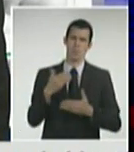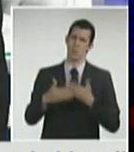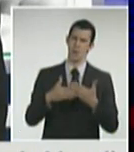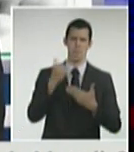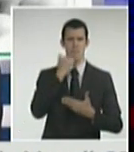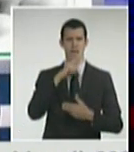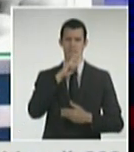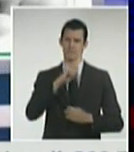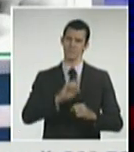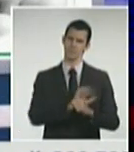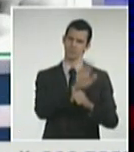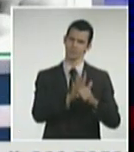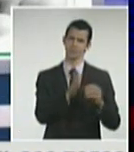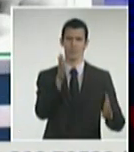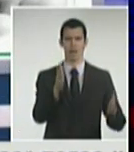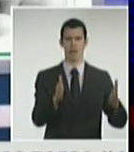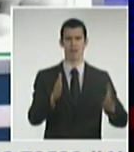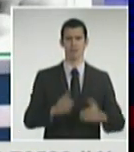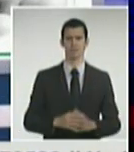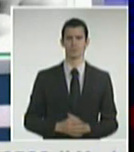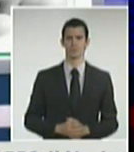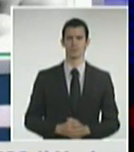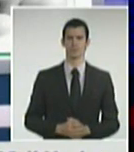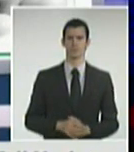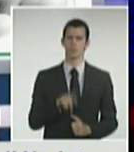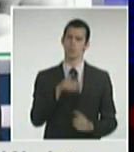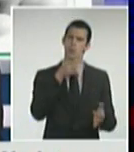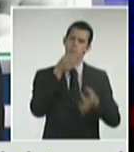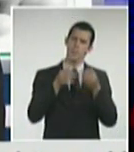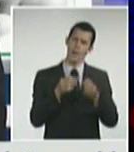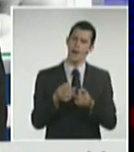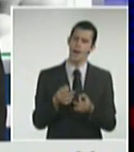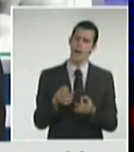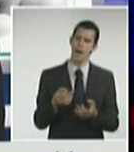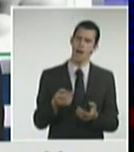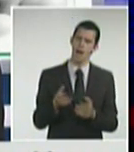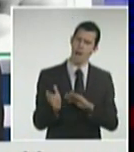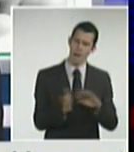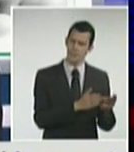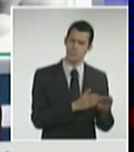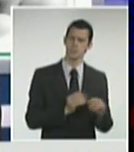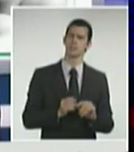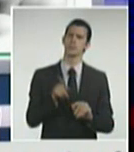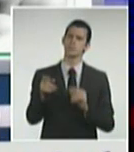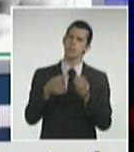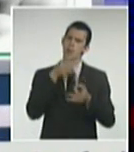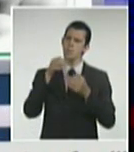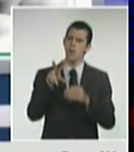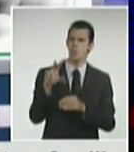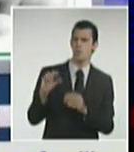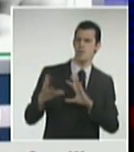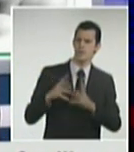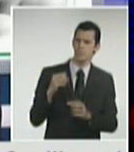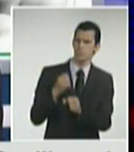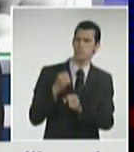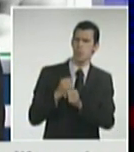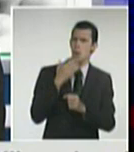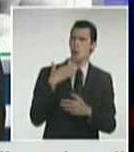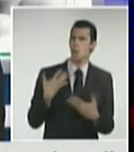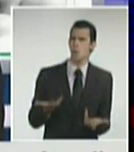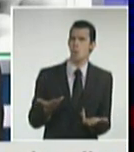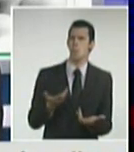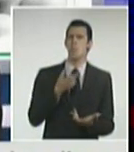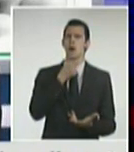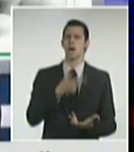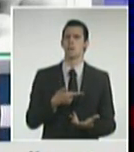Usted hacía alusión a los protocolos. Al inicio estábamos hablando, comenzábamos nuestra conferencia hablando de los nuevos protocolos de salud implementados